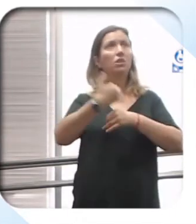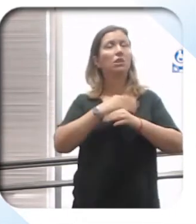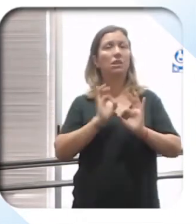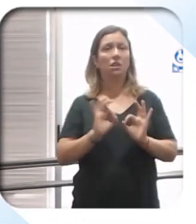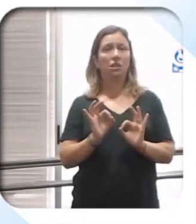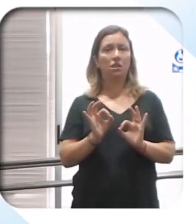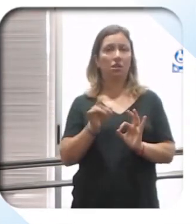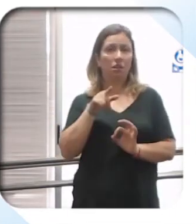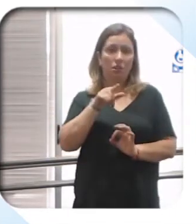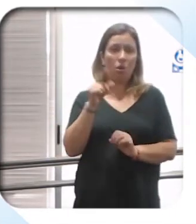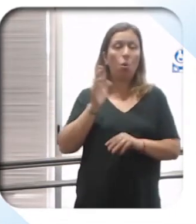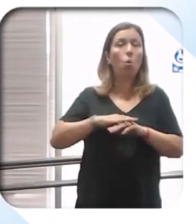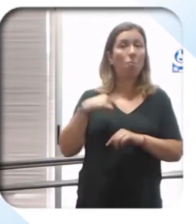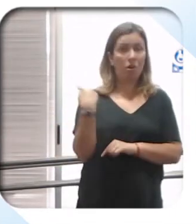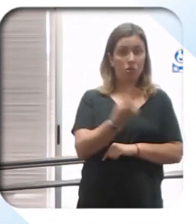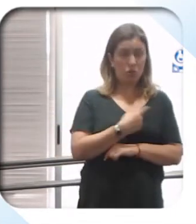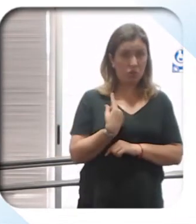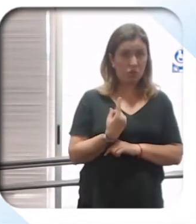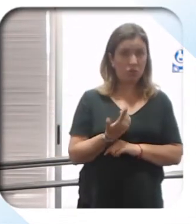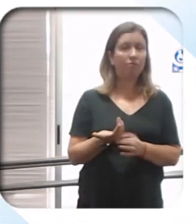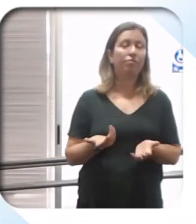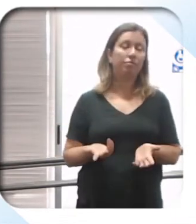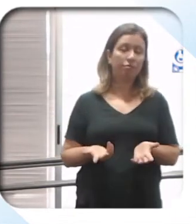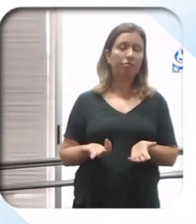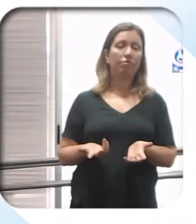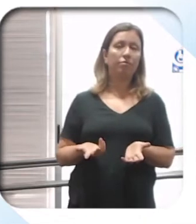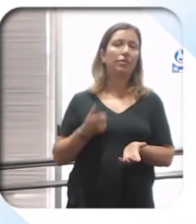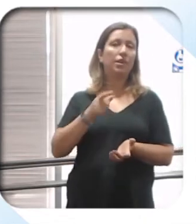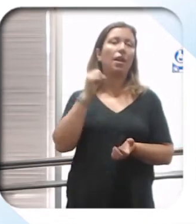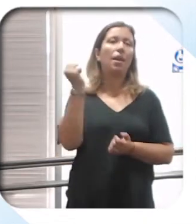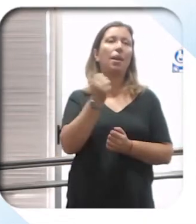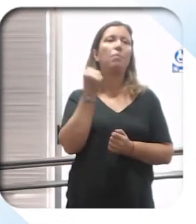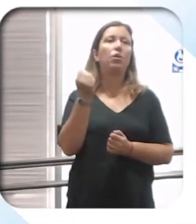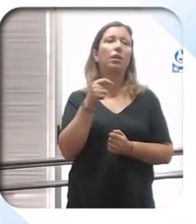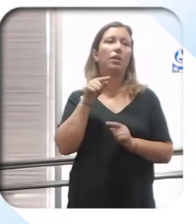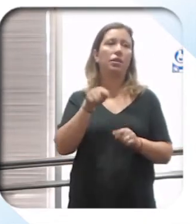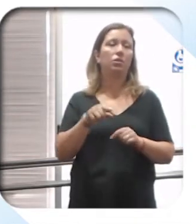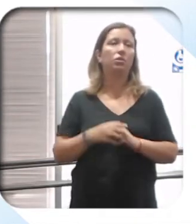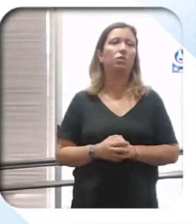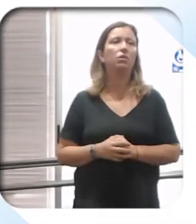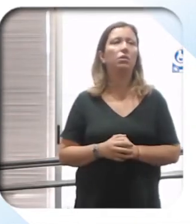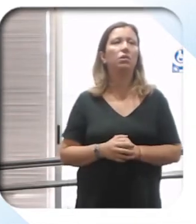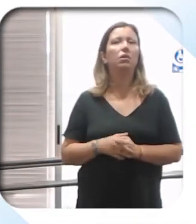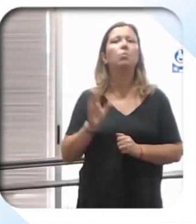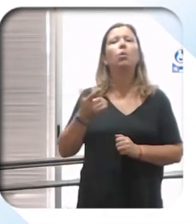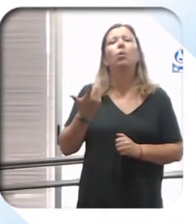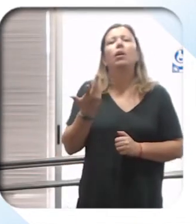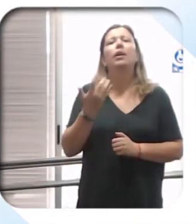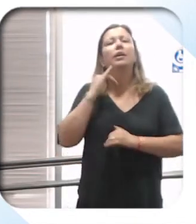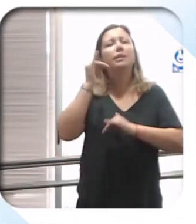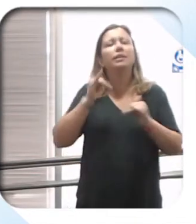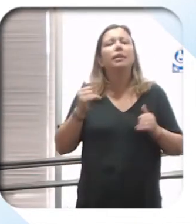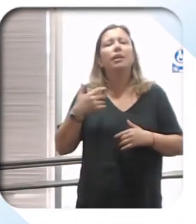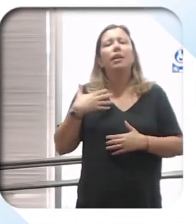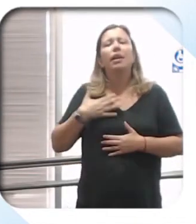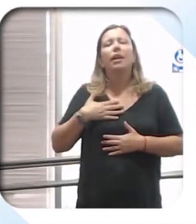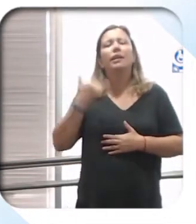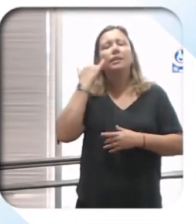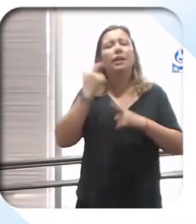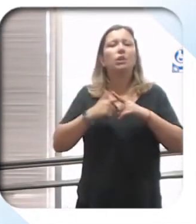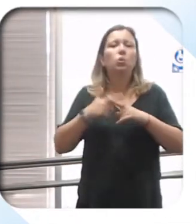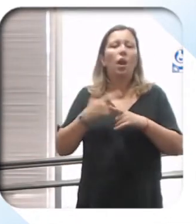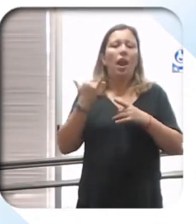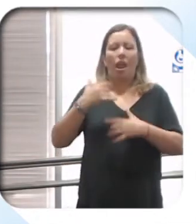estará el problema en nosotros? Bueno, importante también esto del placer sexual, de la erótica, la autoerótica,